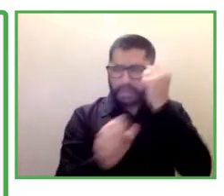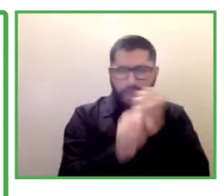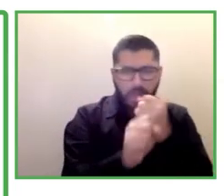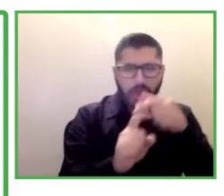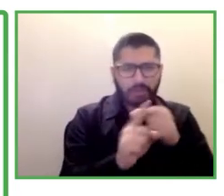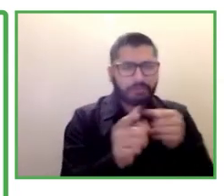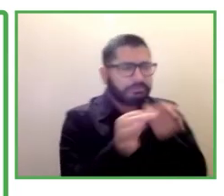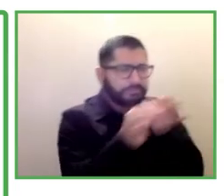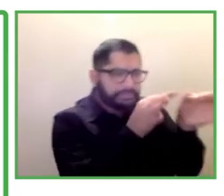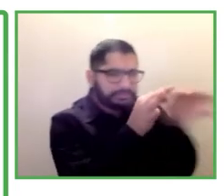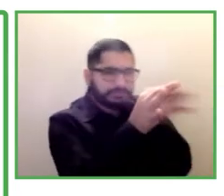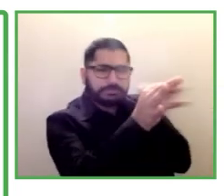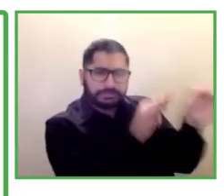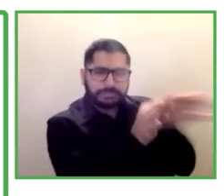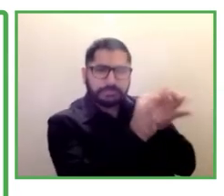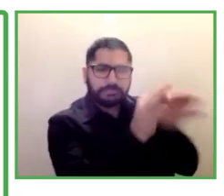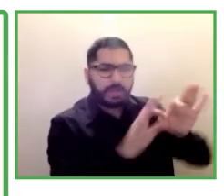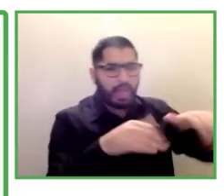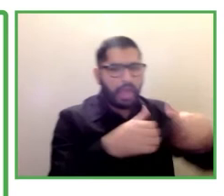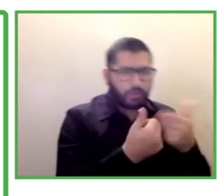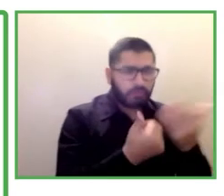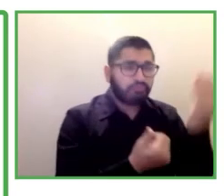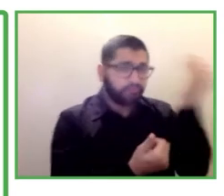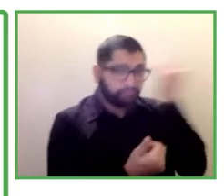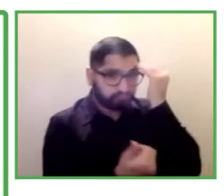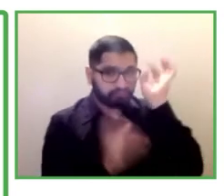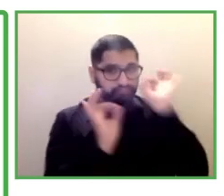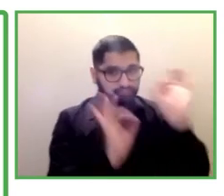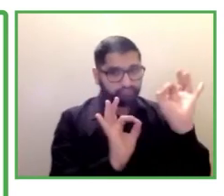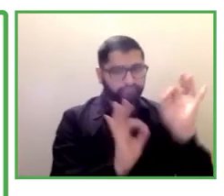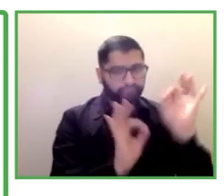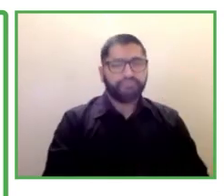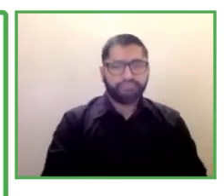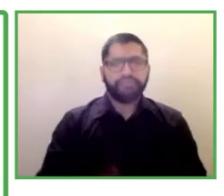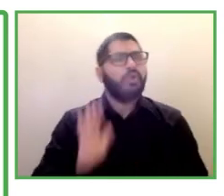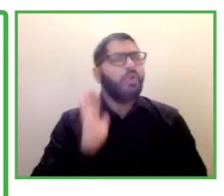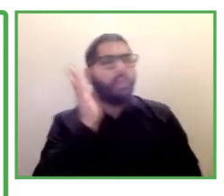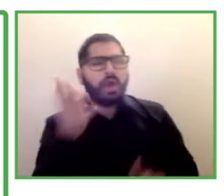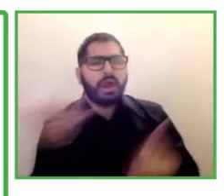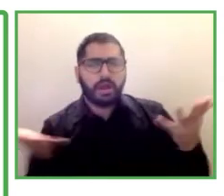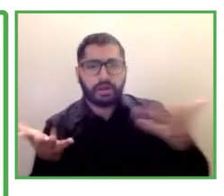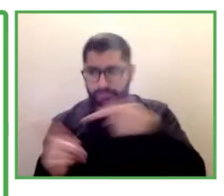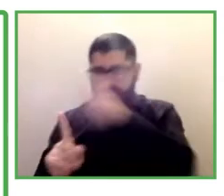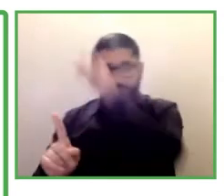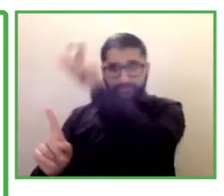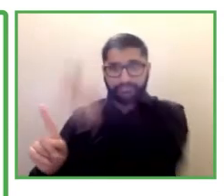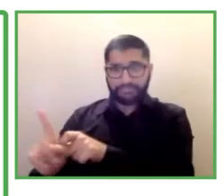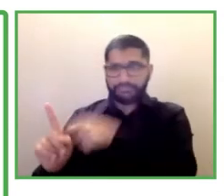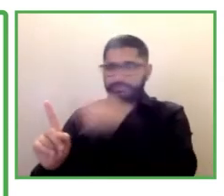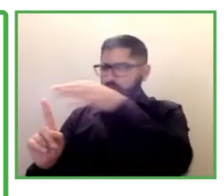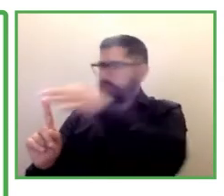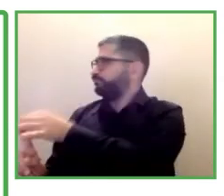Después de que se haya entrevistado a los alumnos y elegido el programa,